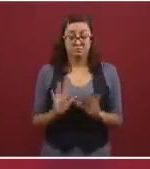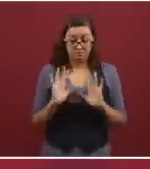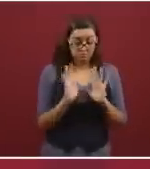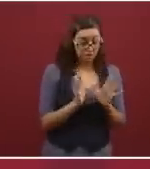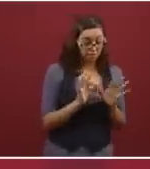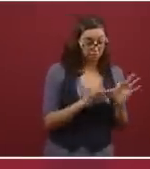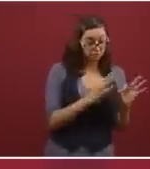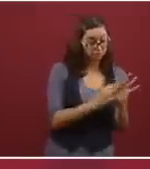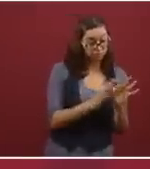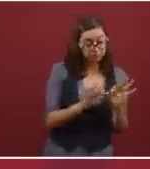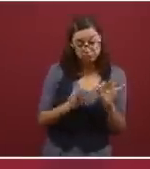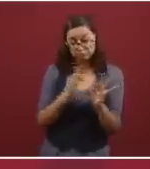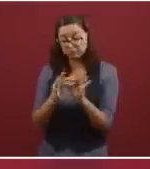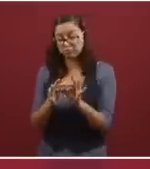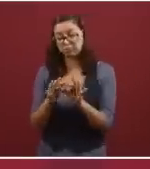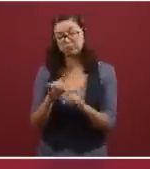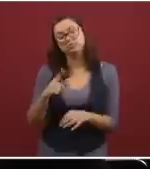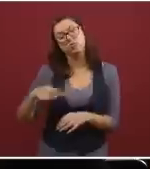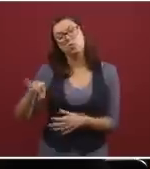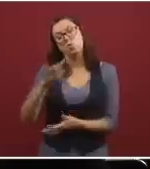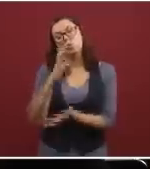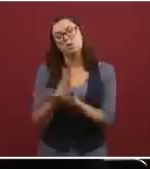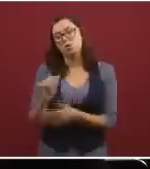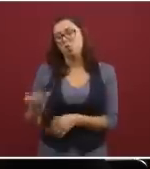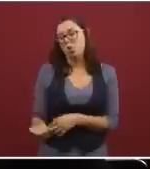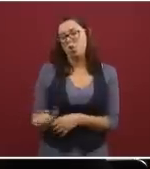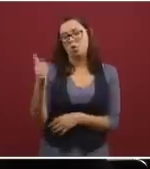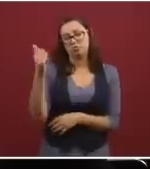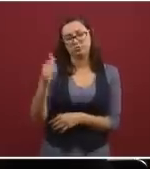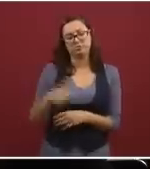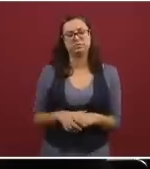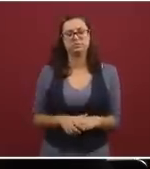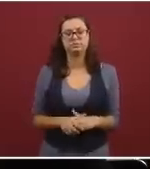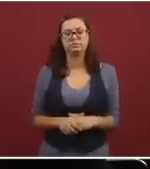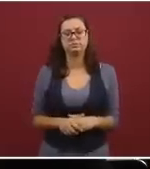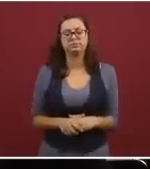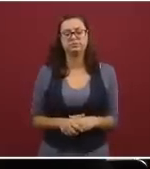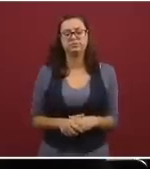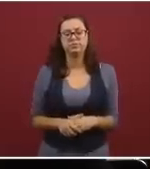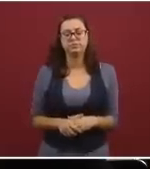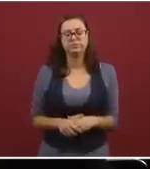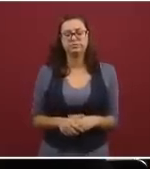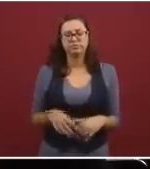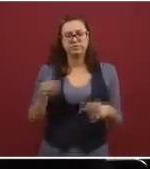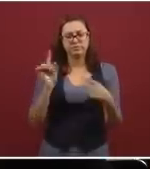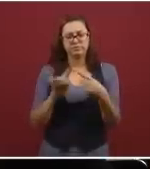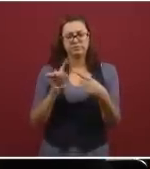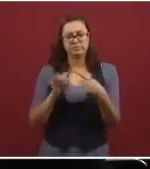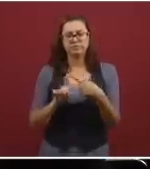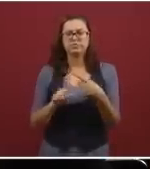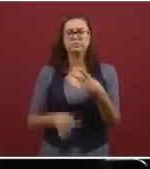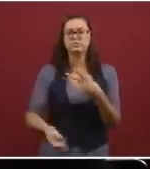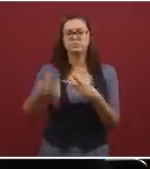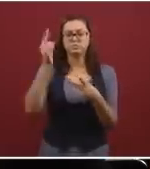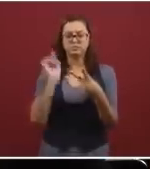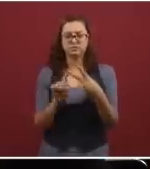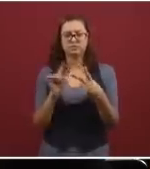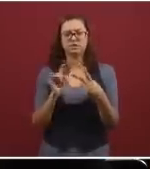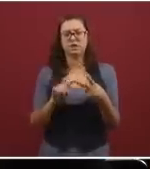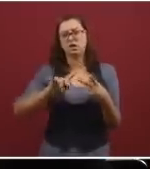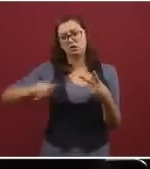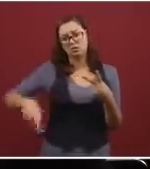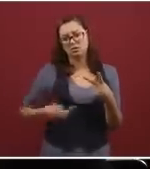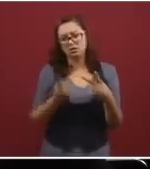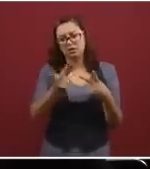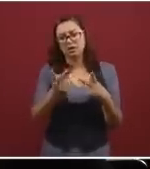no hay ninguna en paraísos fiscales. Esa es la primera pregunta. La segunda tiene que ver con el